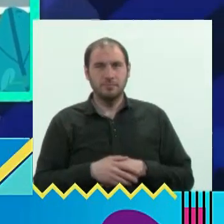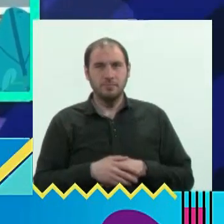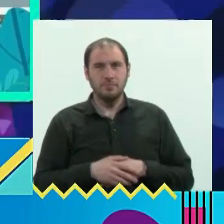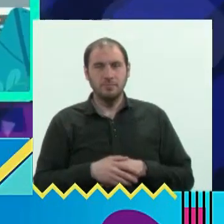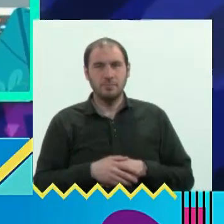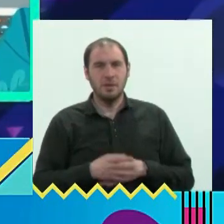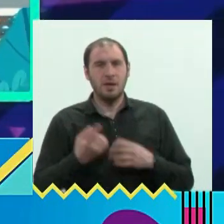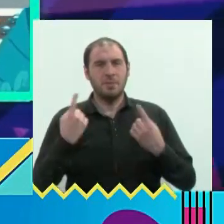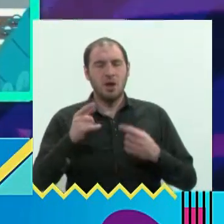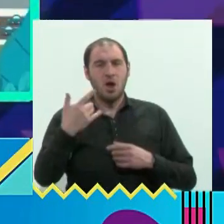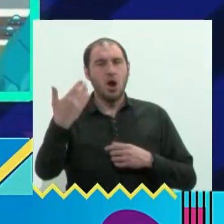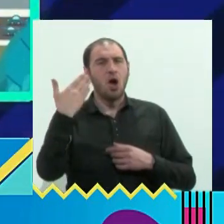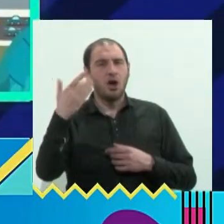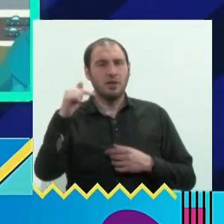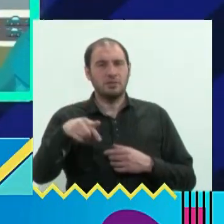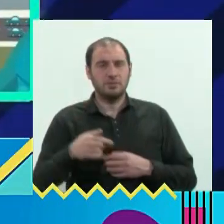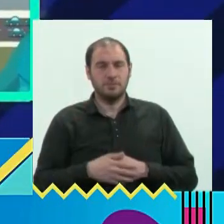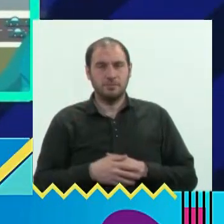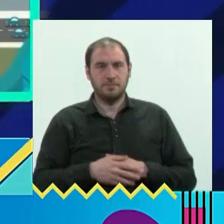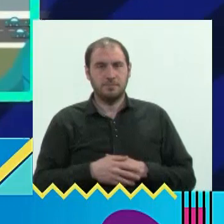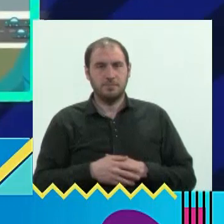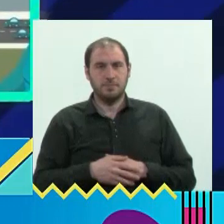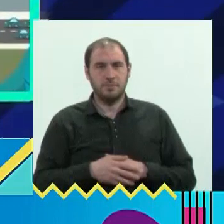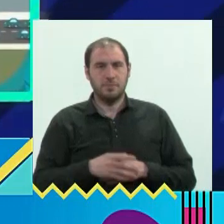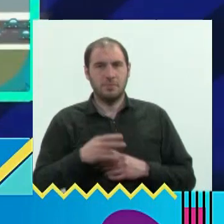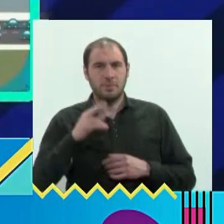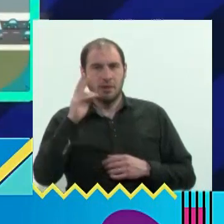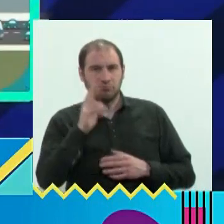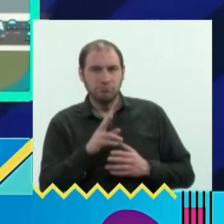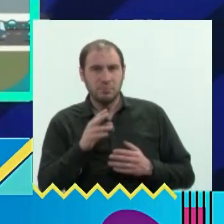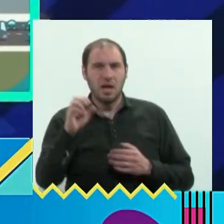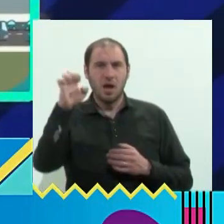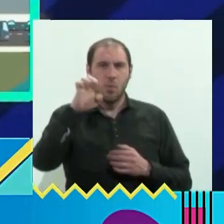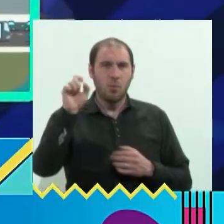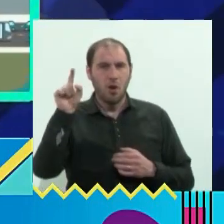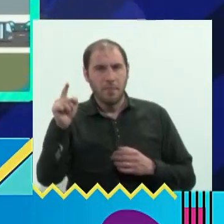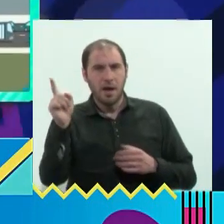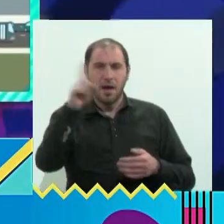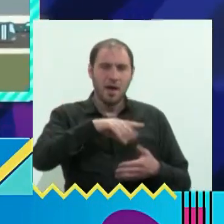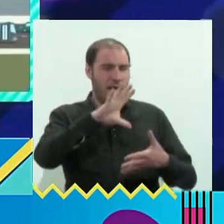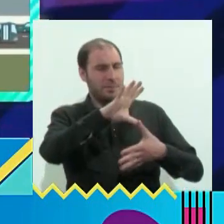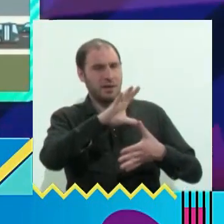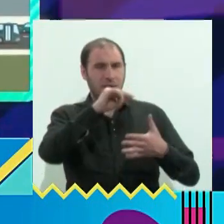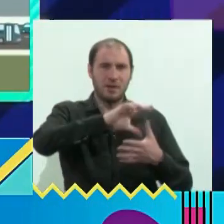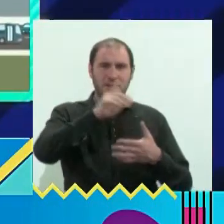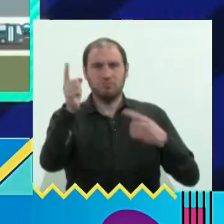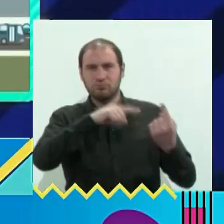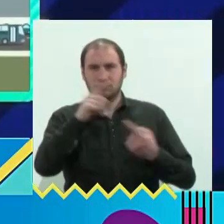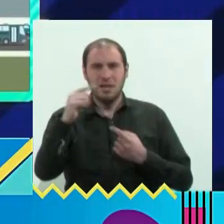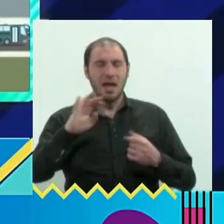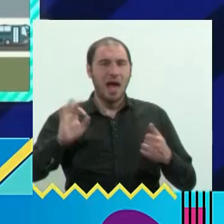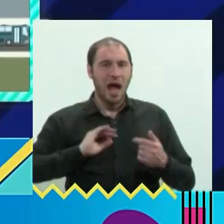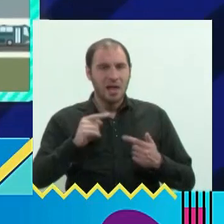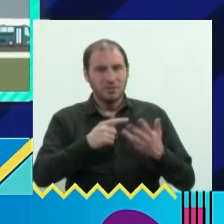Pero nuestro congreso se basa en mirar de Europa a América y de América a Europa. Cada año